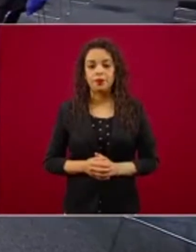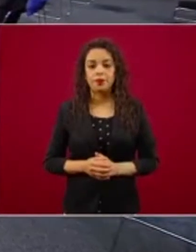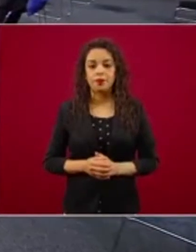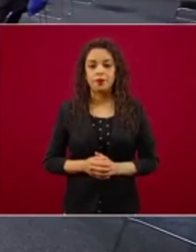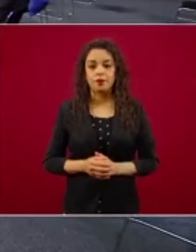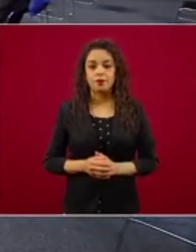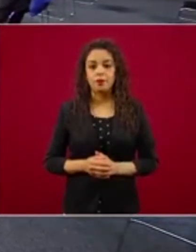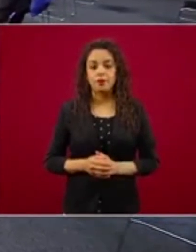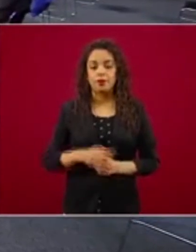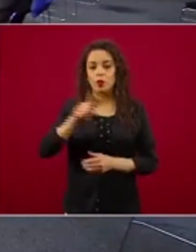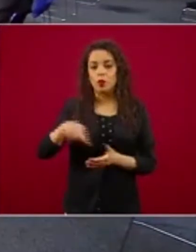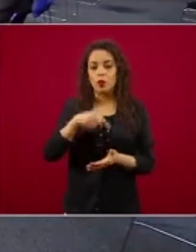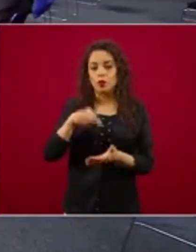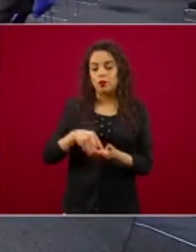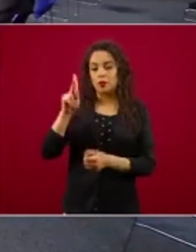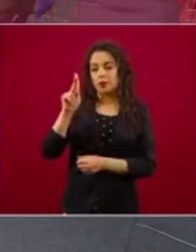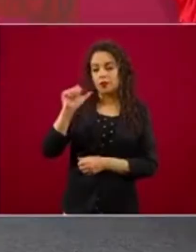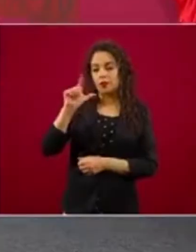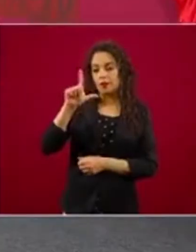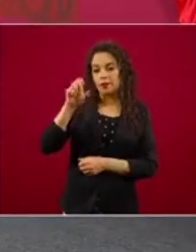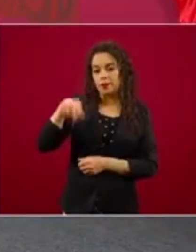en Palenque.